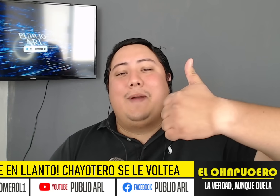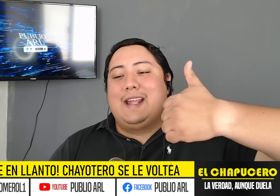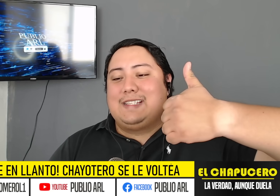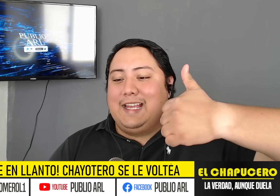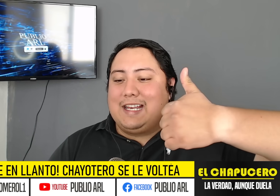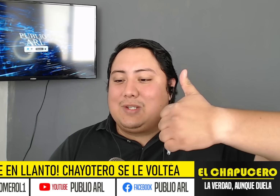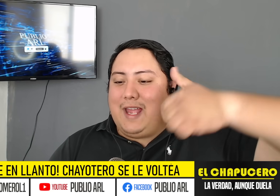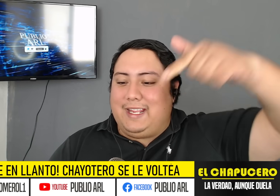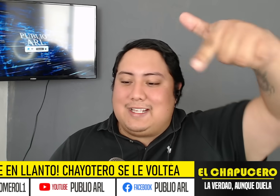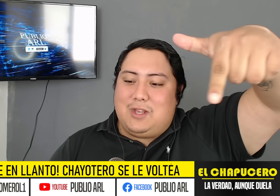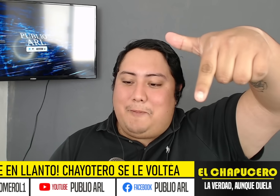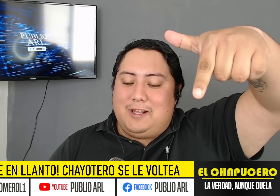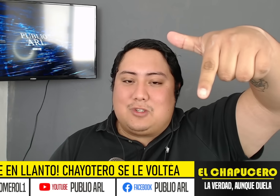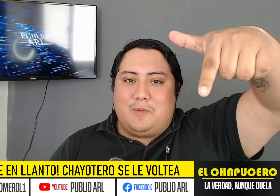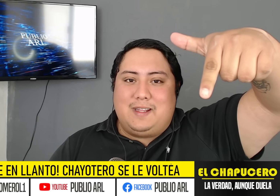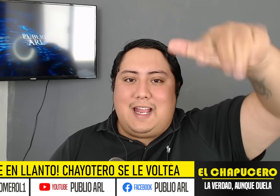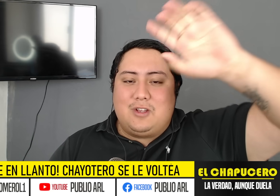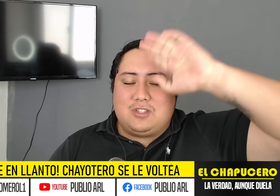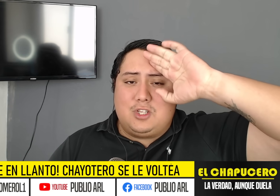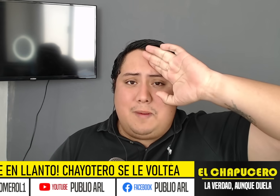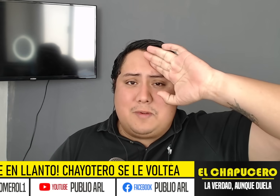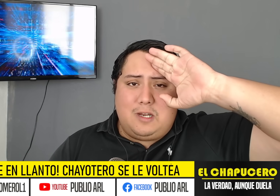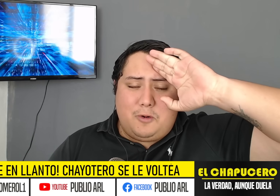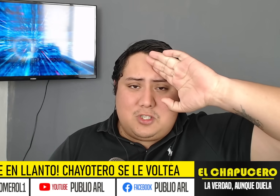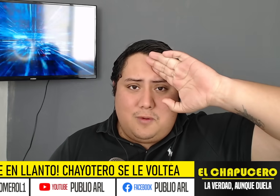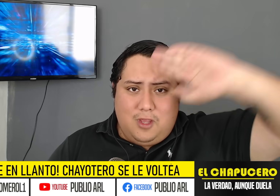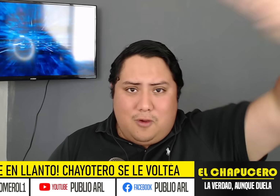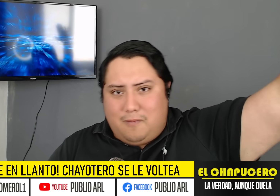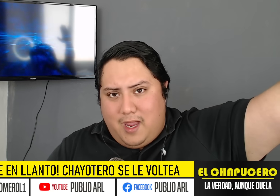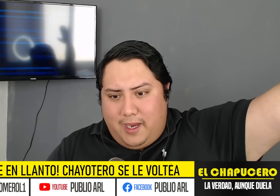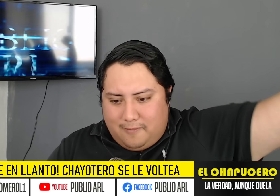no se vayan sin dejar su like estoy al prente de los comentarios y nos vemos en el próximo video Bye